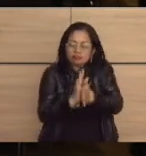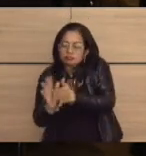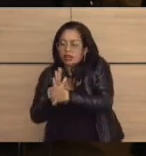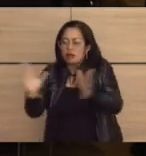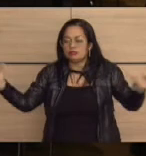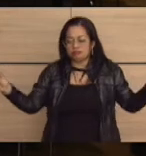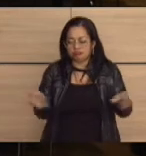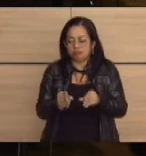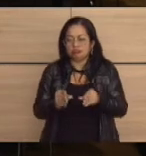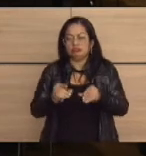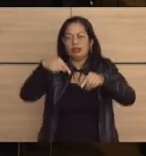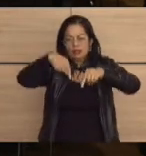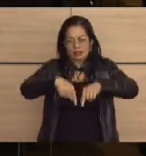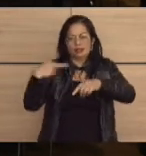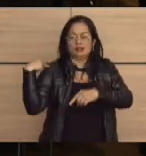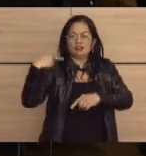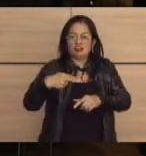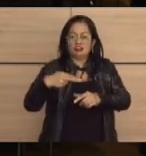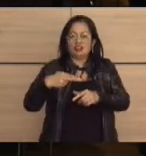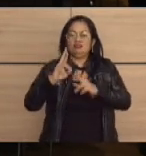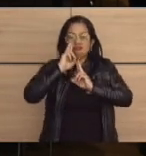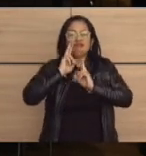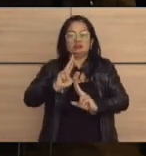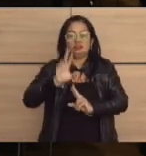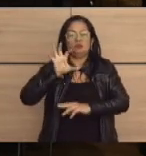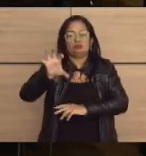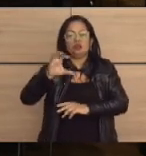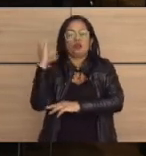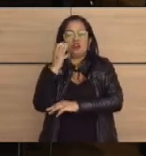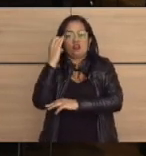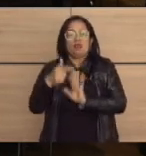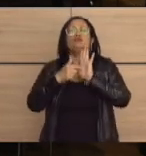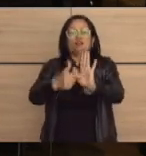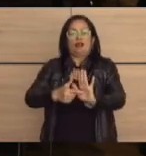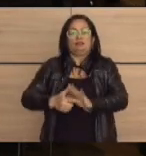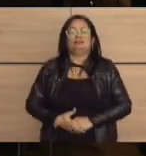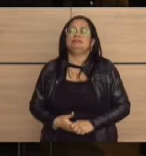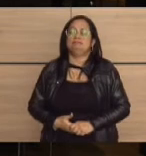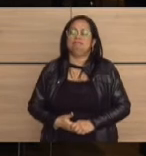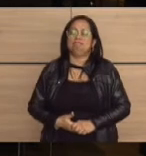represente como naciones dentro de este Colombia? Gracias.